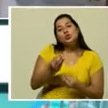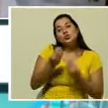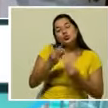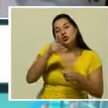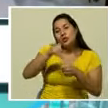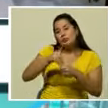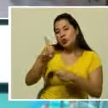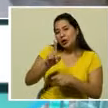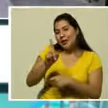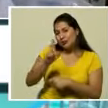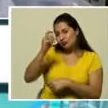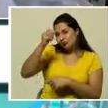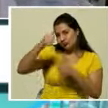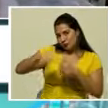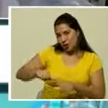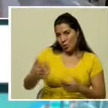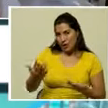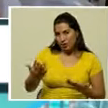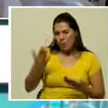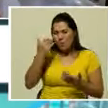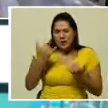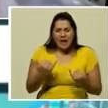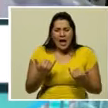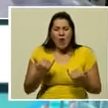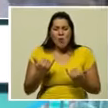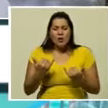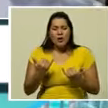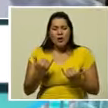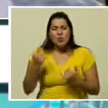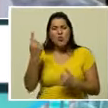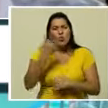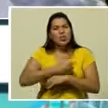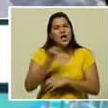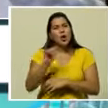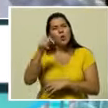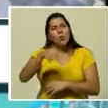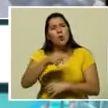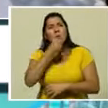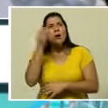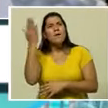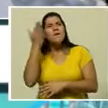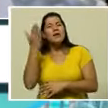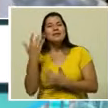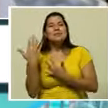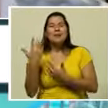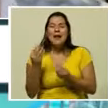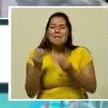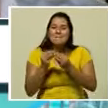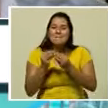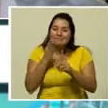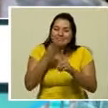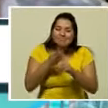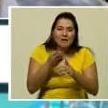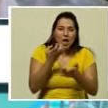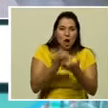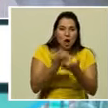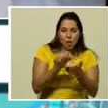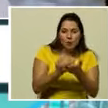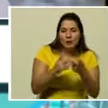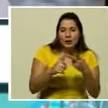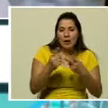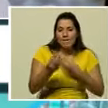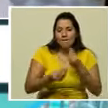acto magno se esperaría que haya mayor concreción, sobre todo en el sector económico productivo, que dicho sea